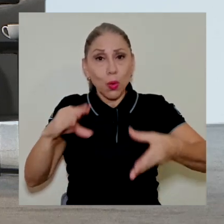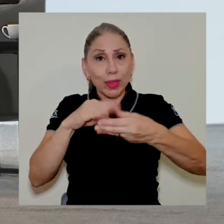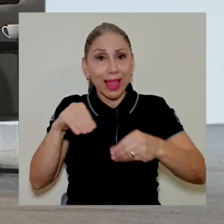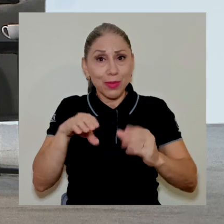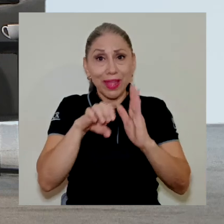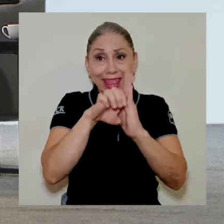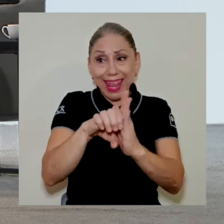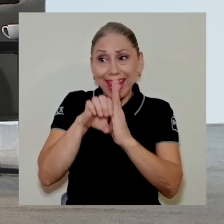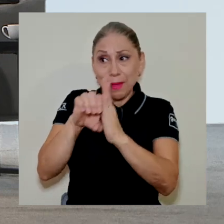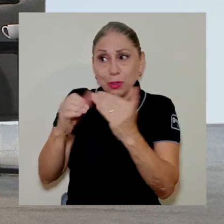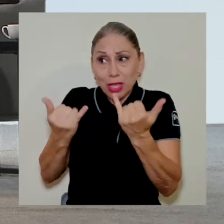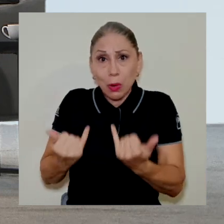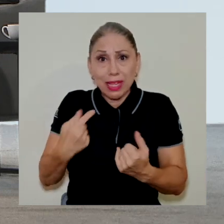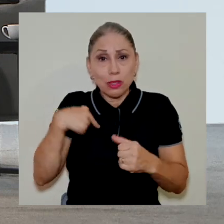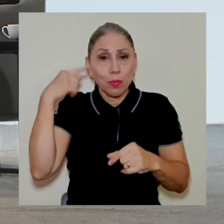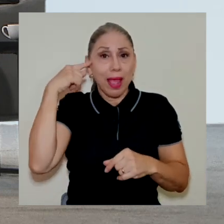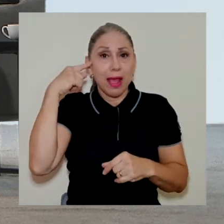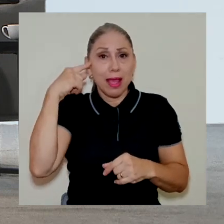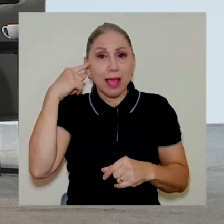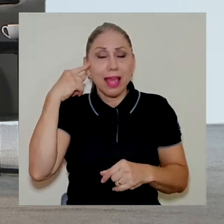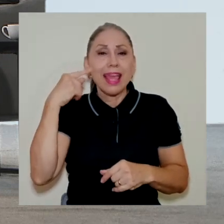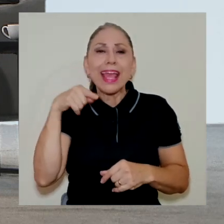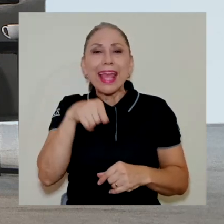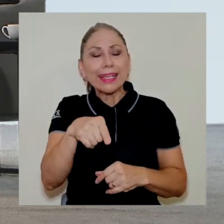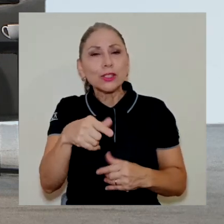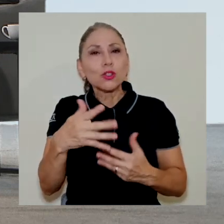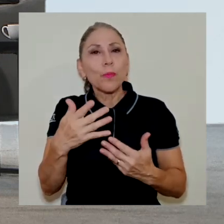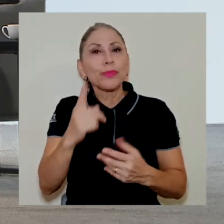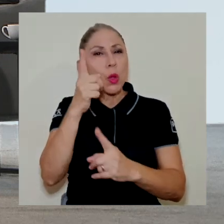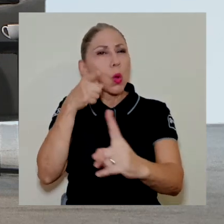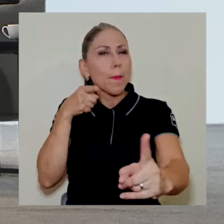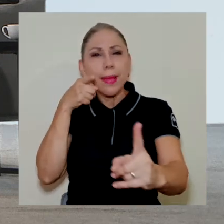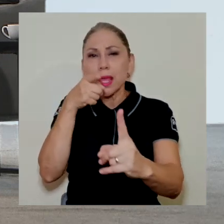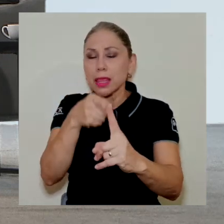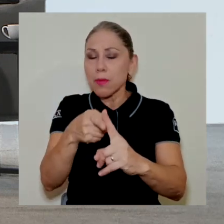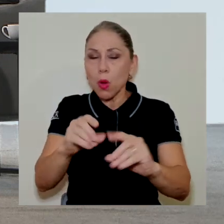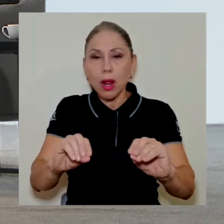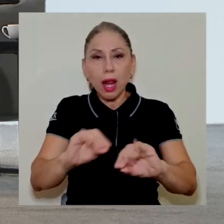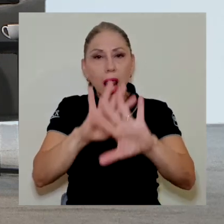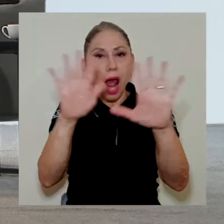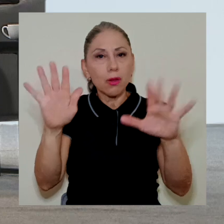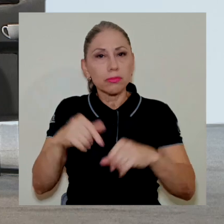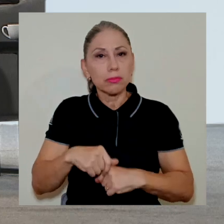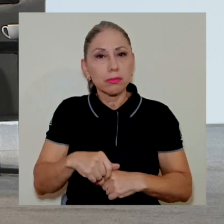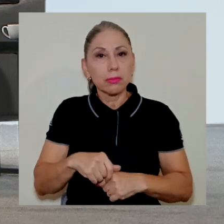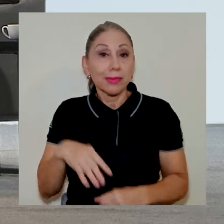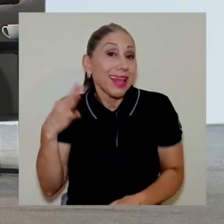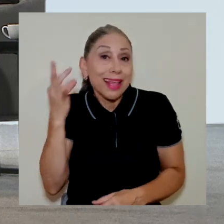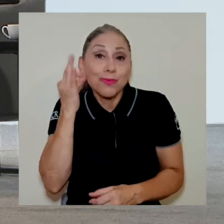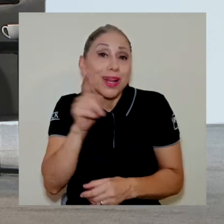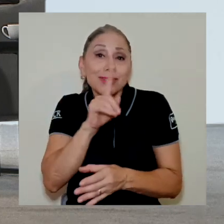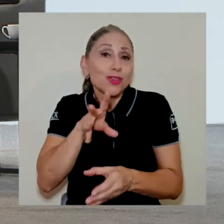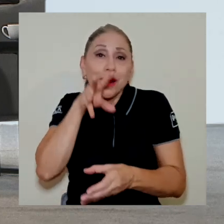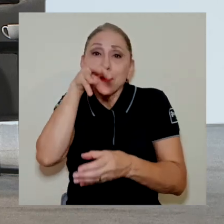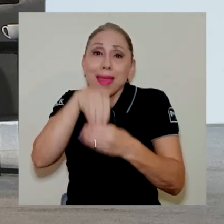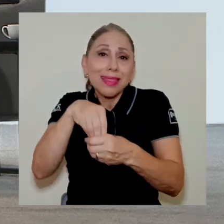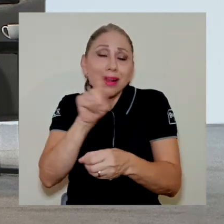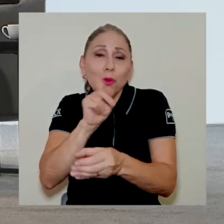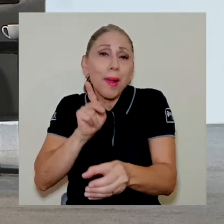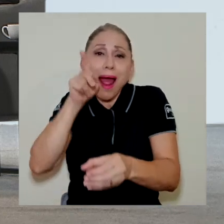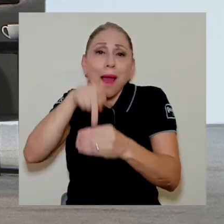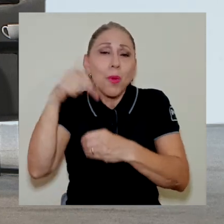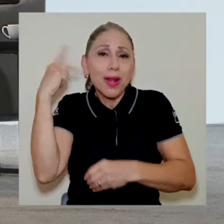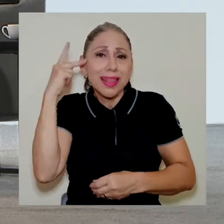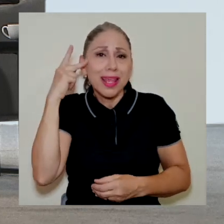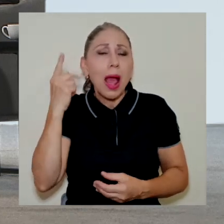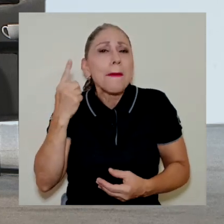de ejemplos que me vienen a la mente en este instante, tienen un objetivo claro, que no se metan las mujeres en política. Es que